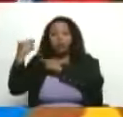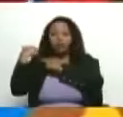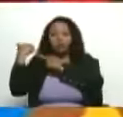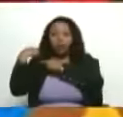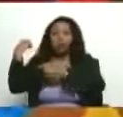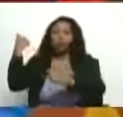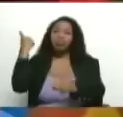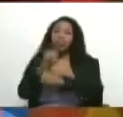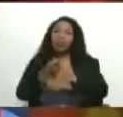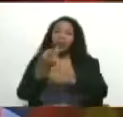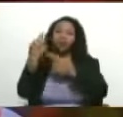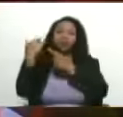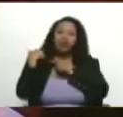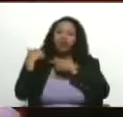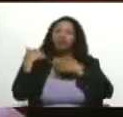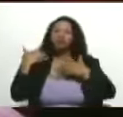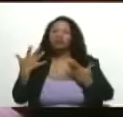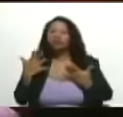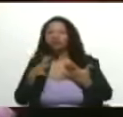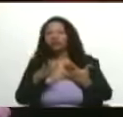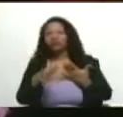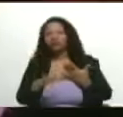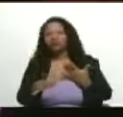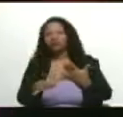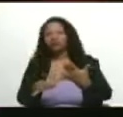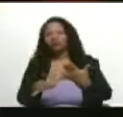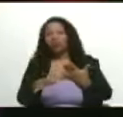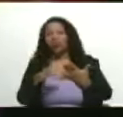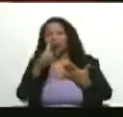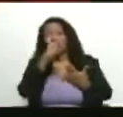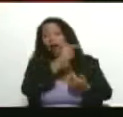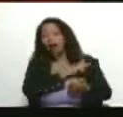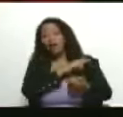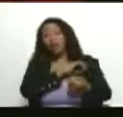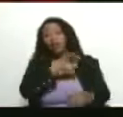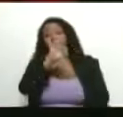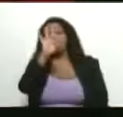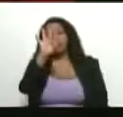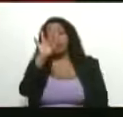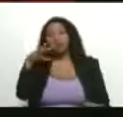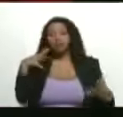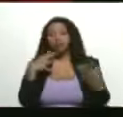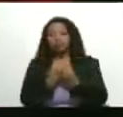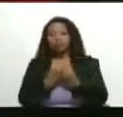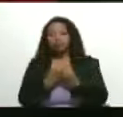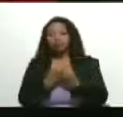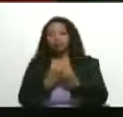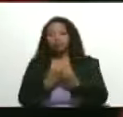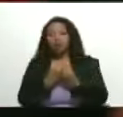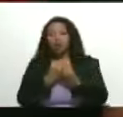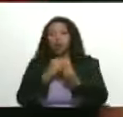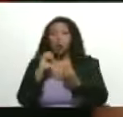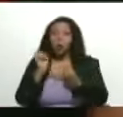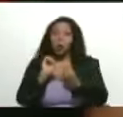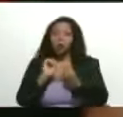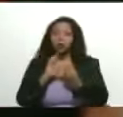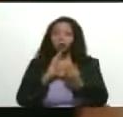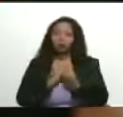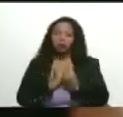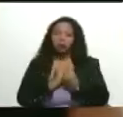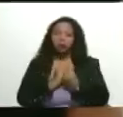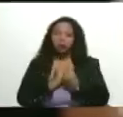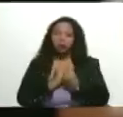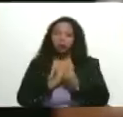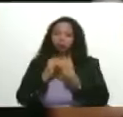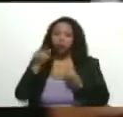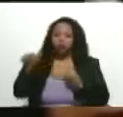debe haber al menos, además del jefe, tres compañeros o compañeras que serán